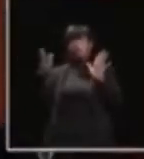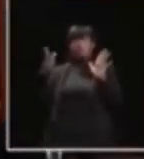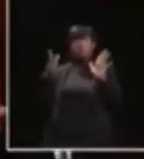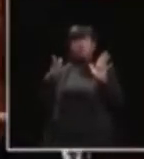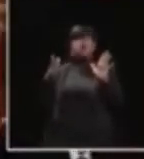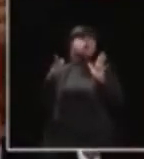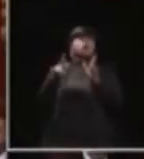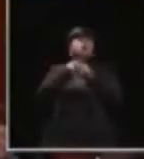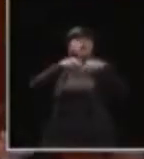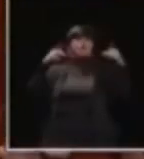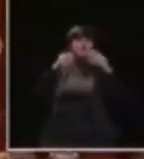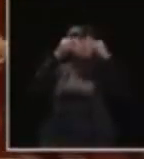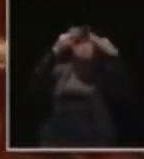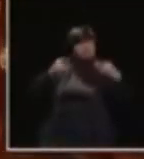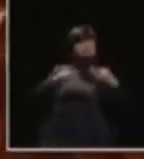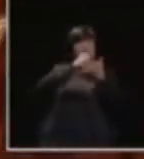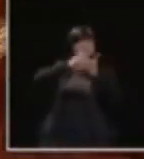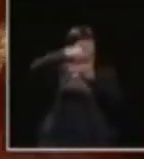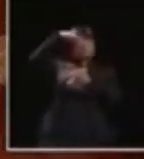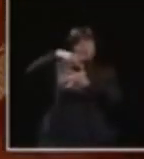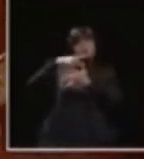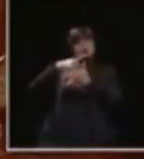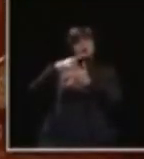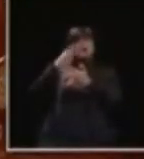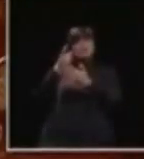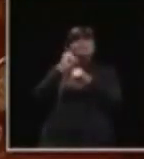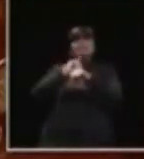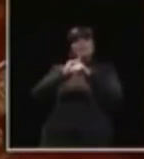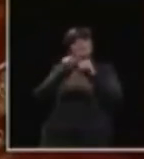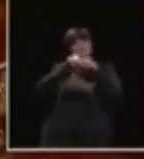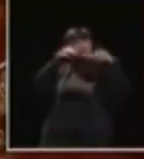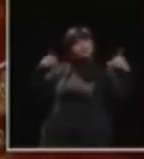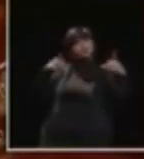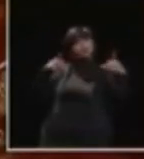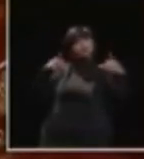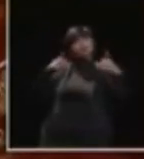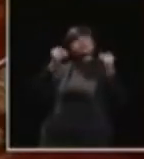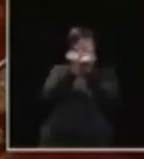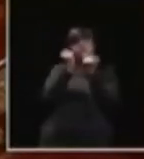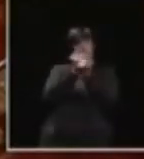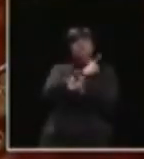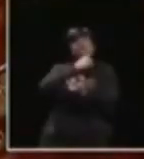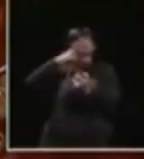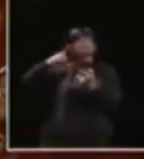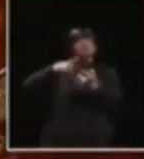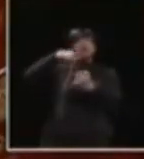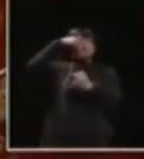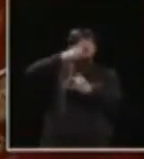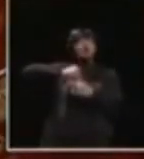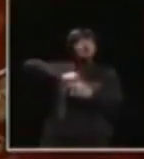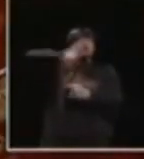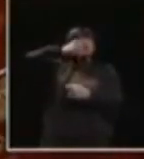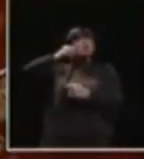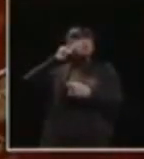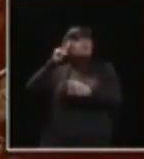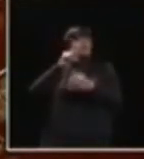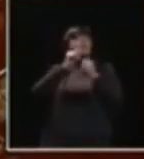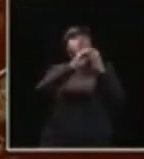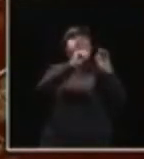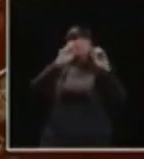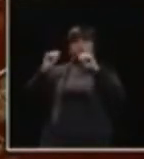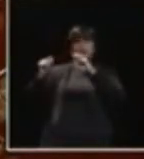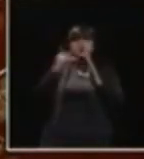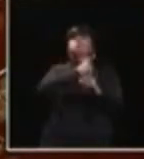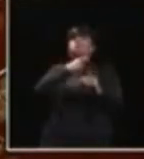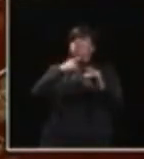Ciudad de México, en el Diario Oficial de la Federación y fíjese en las principales oficinas públicas